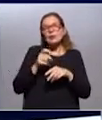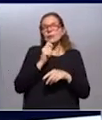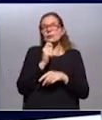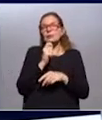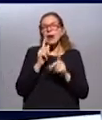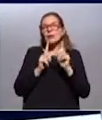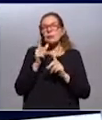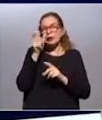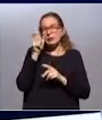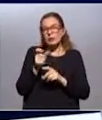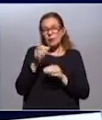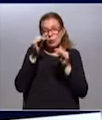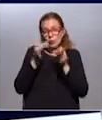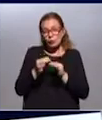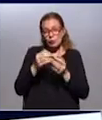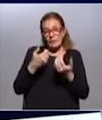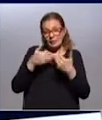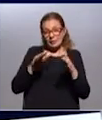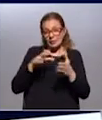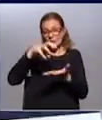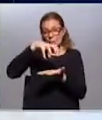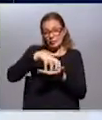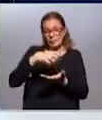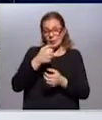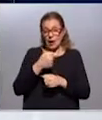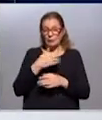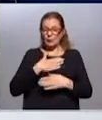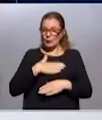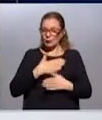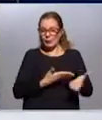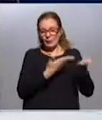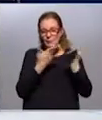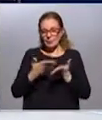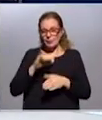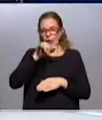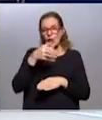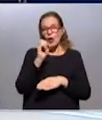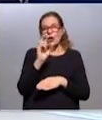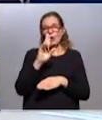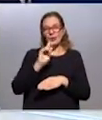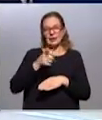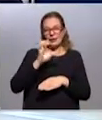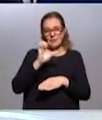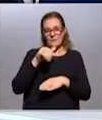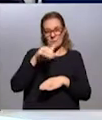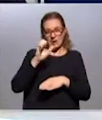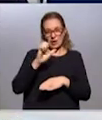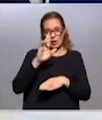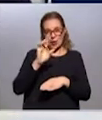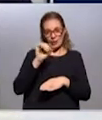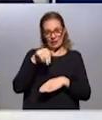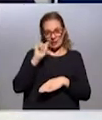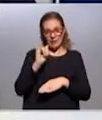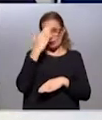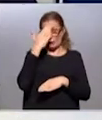algunos de los candidatos y justamente comenzamos poner municipio a invitamos con mucho gusto a jorge meroni candidato por el frente amplio por el municipio